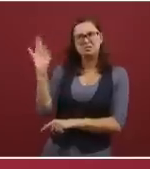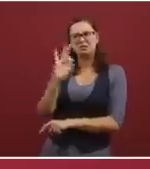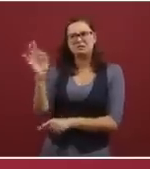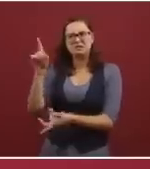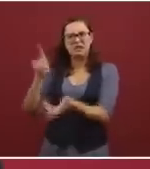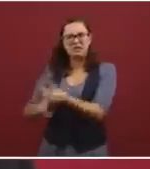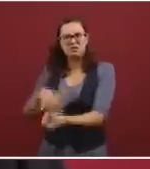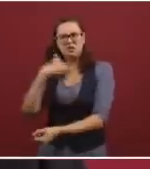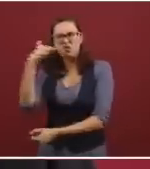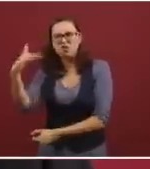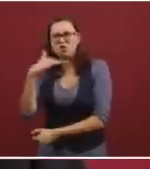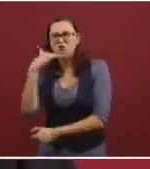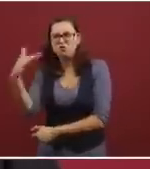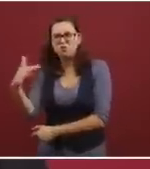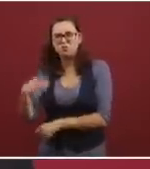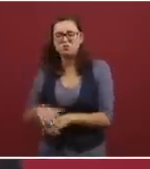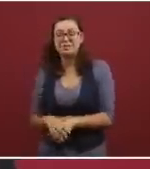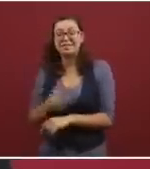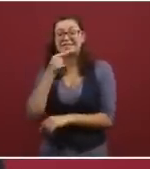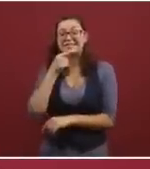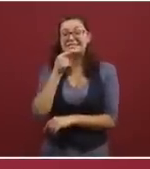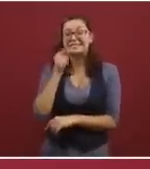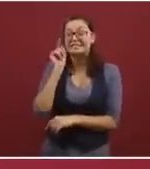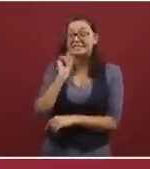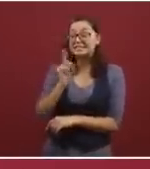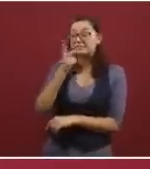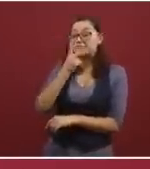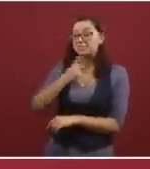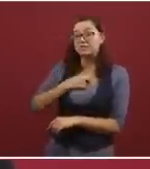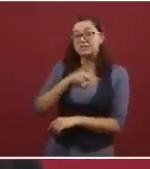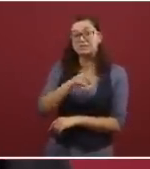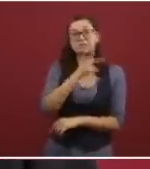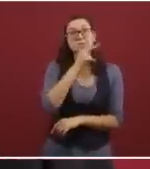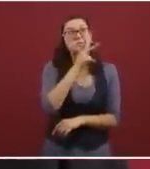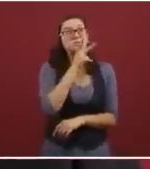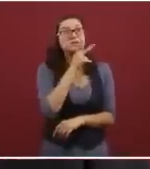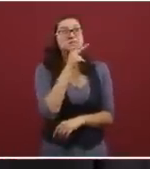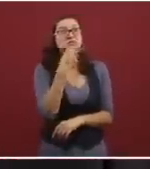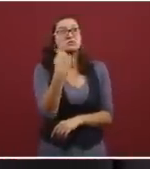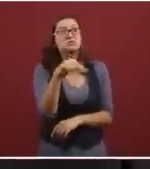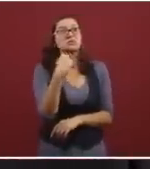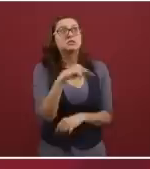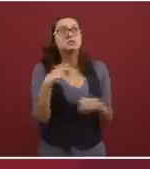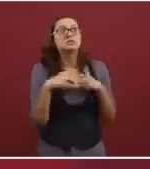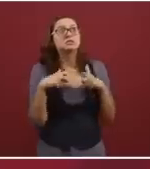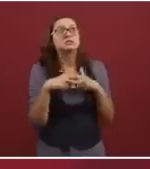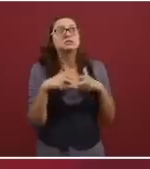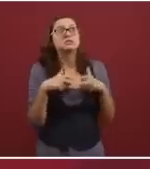Pero cuando me dice la niña, ¿quién es su papá?, me lo dice casi temblando.